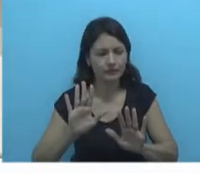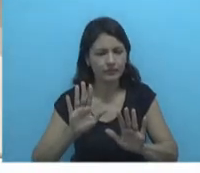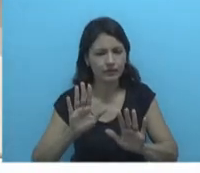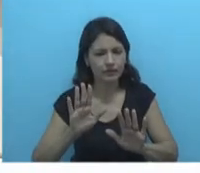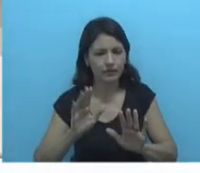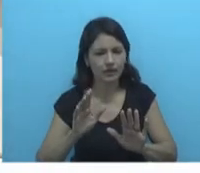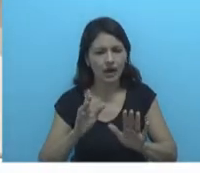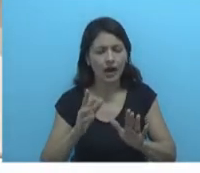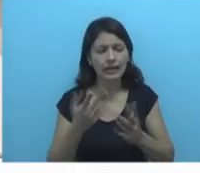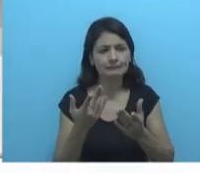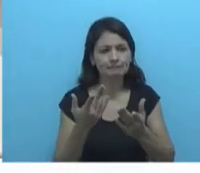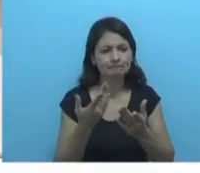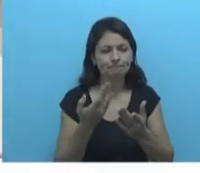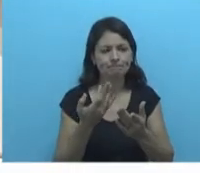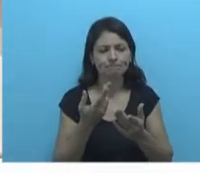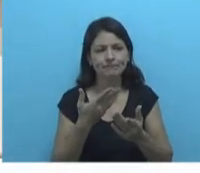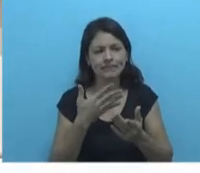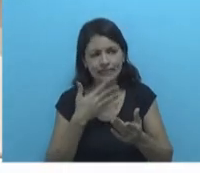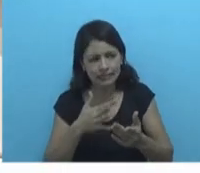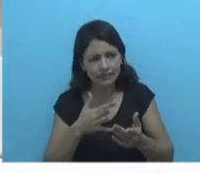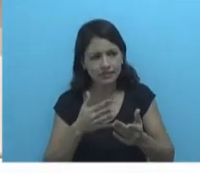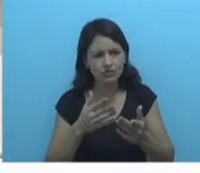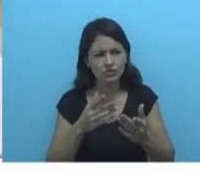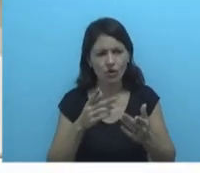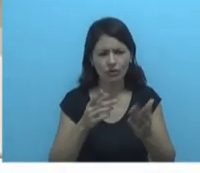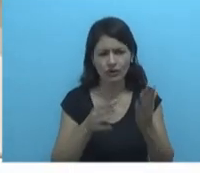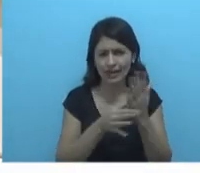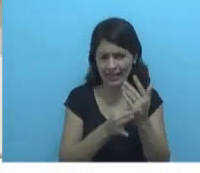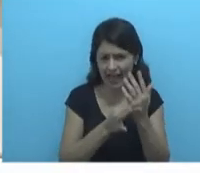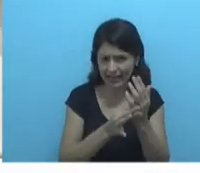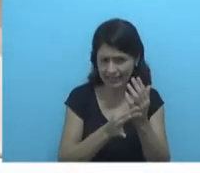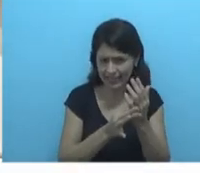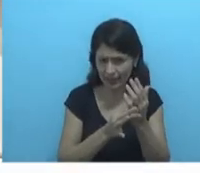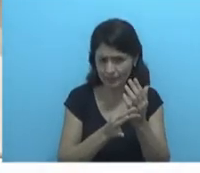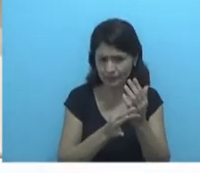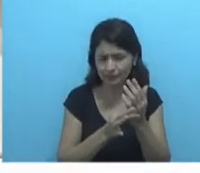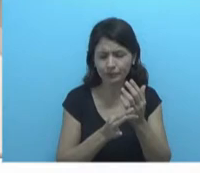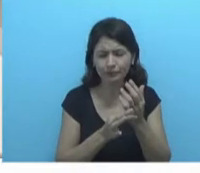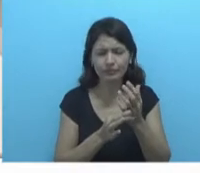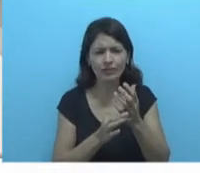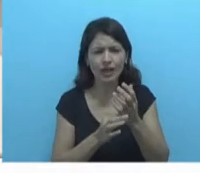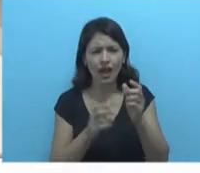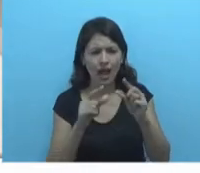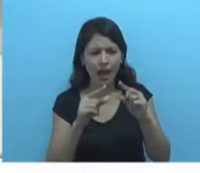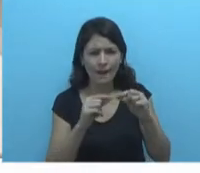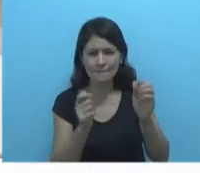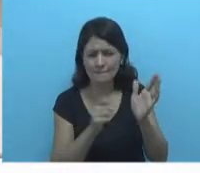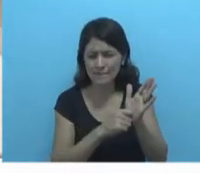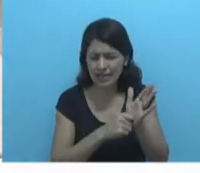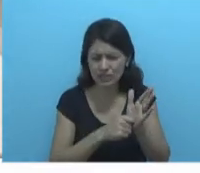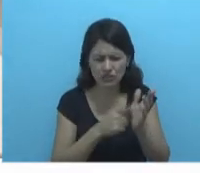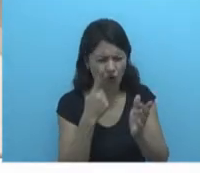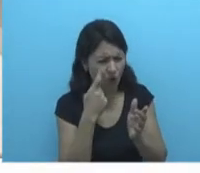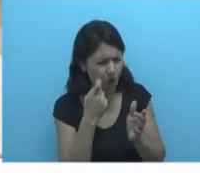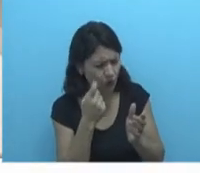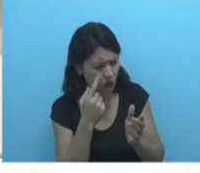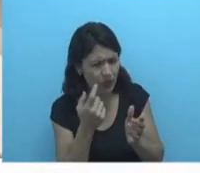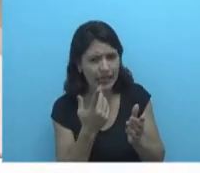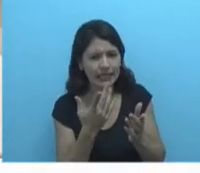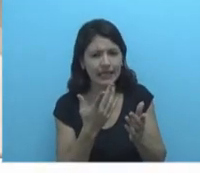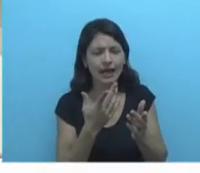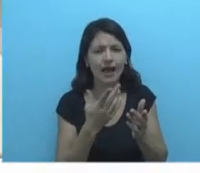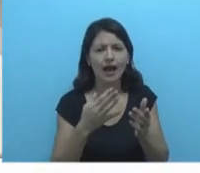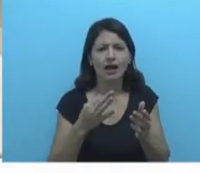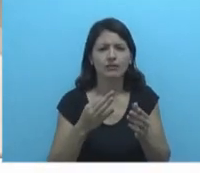carne, hace un tiempo atrás intentó empezar a entorpecer los procesos de exportación, pidiéndole a